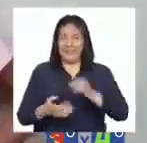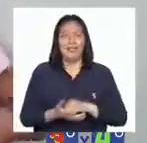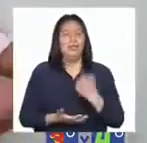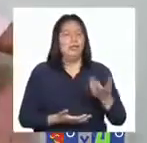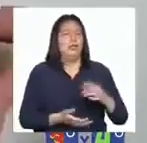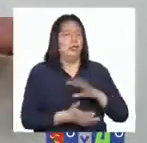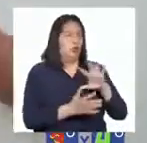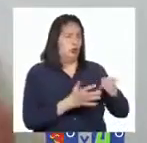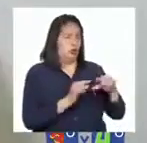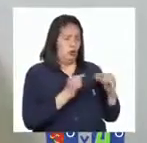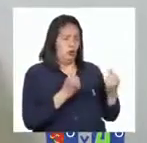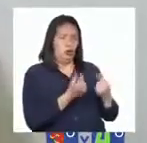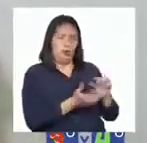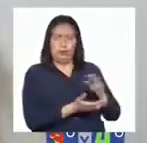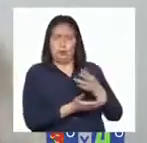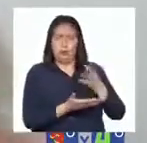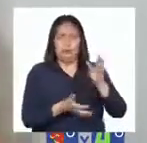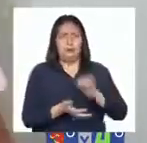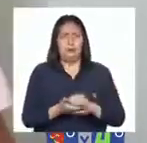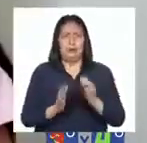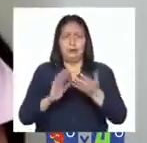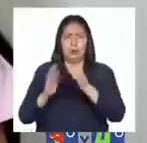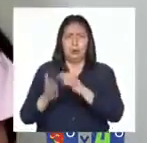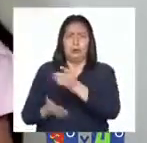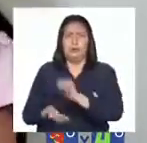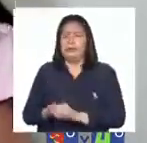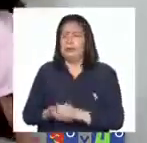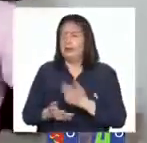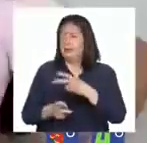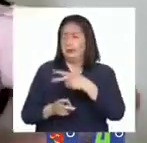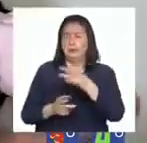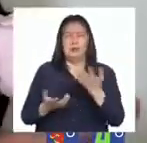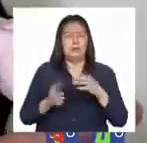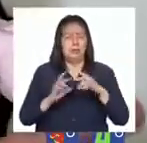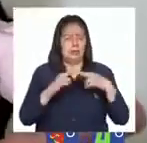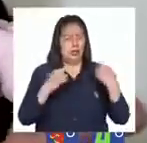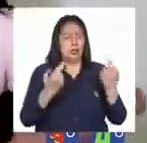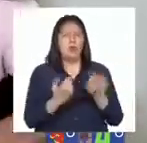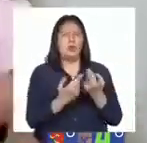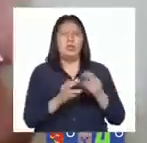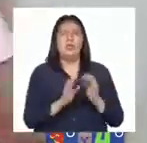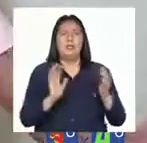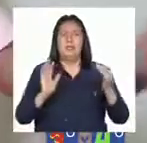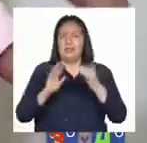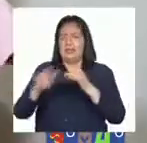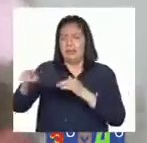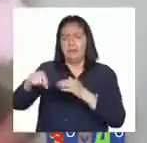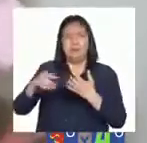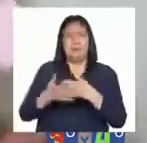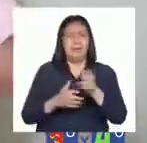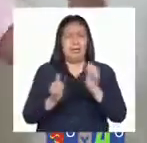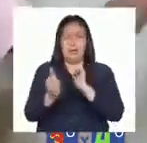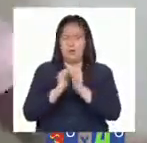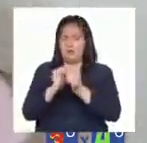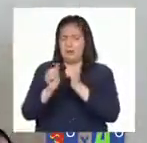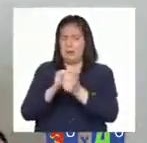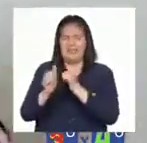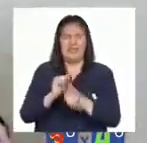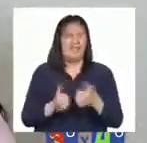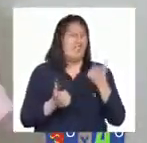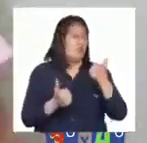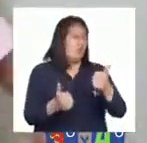las comparsas que son de nuestra comunidad o de comunidad vecina se reúnen en el local para competir entre ellos.